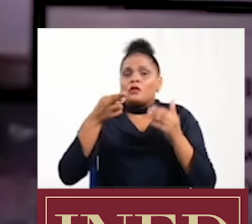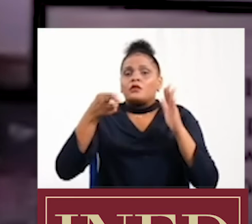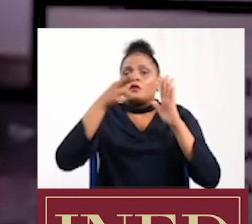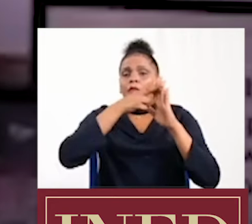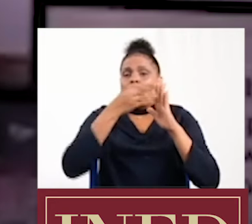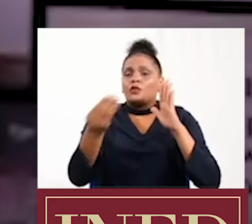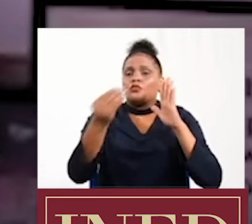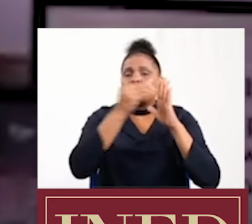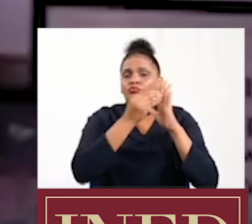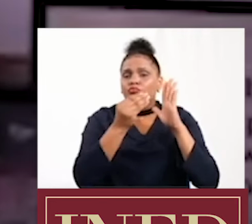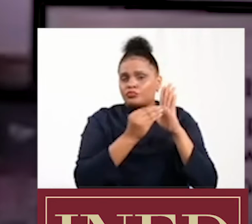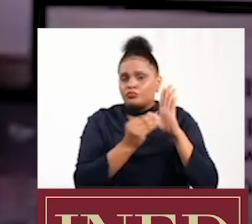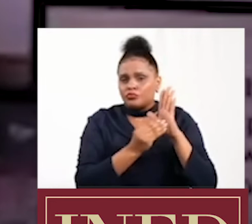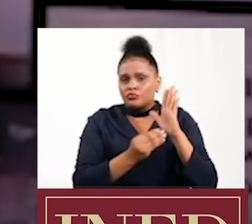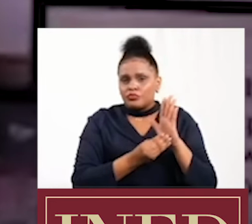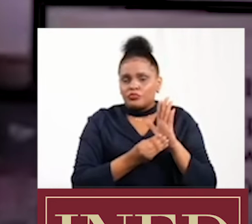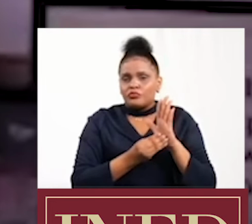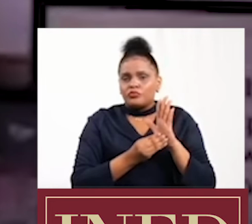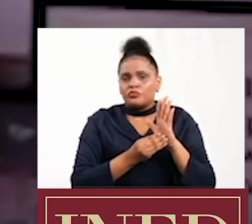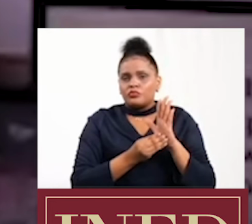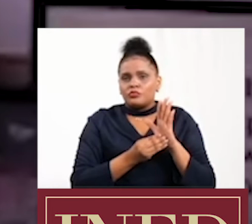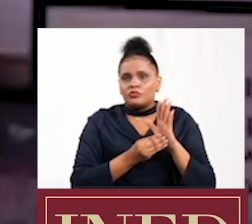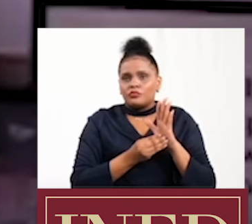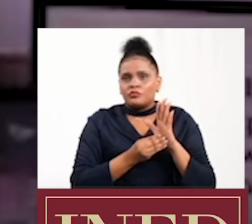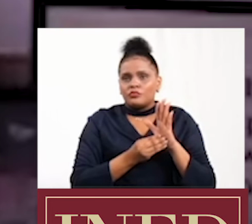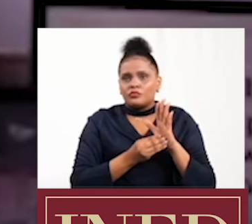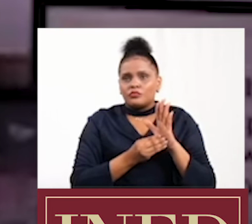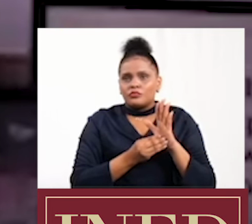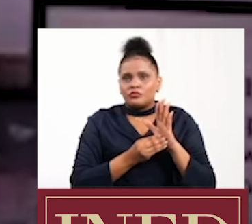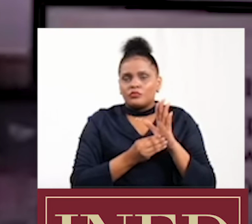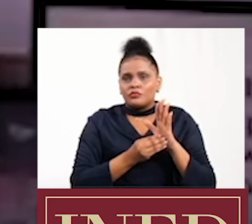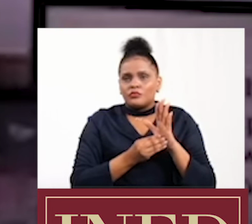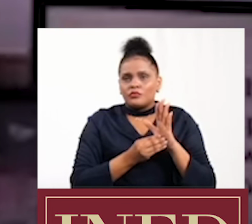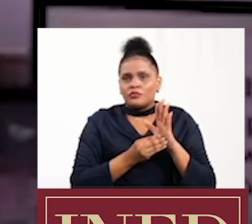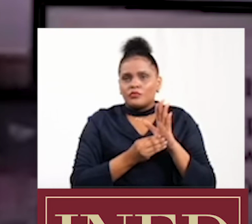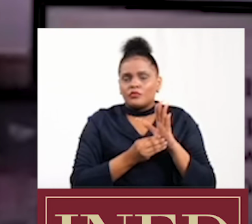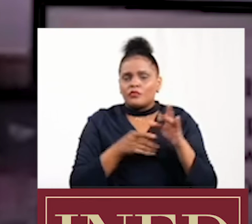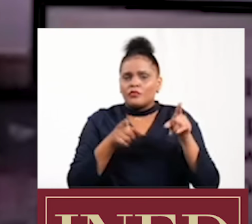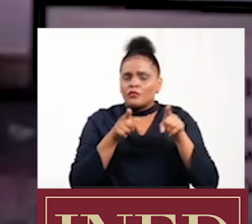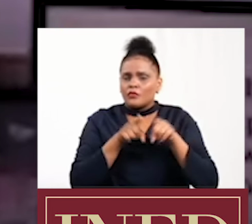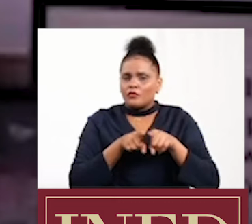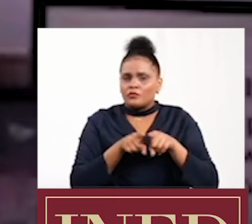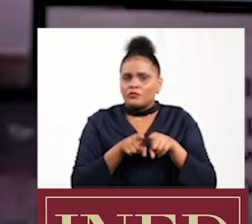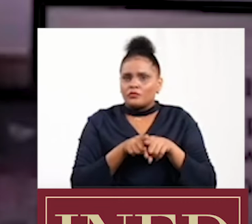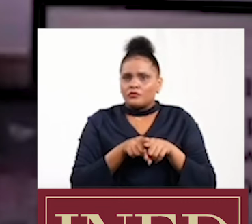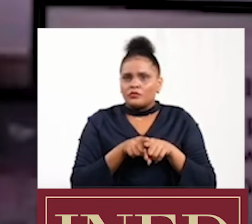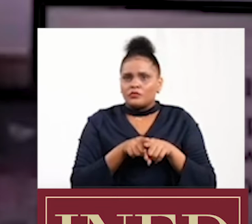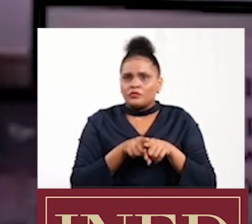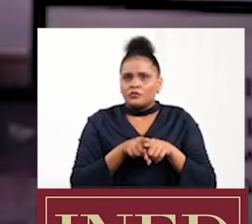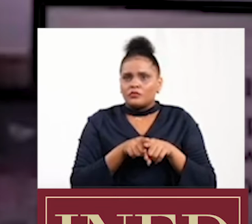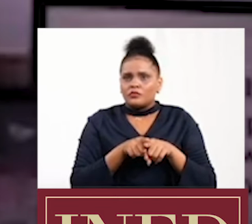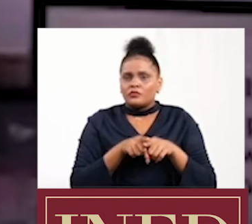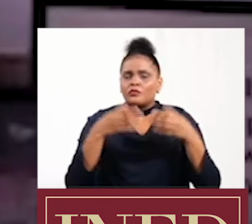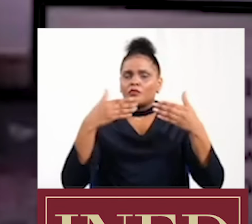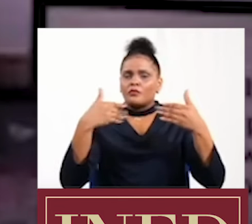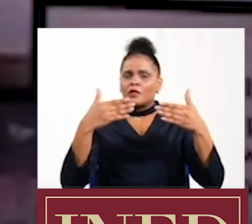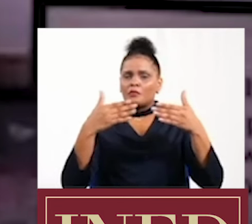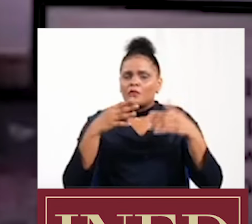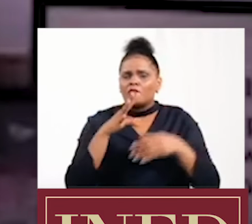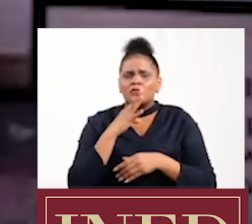legislación y la región en realidad tiene también déficit con respecto de la implementación y es un tema que podemos ver por